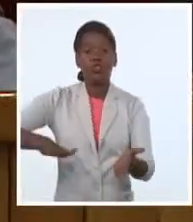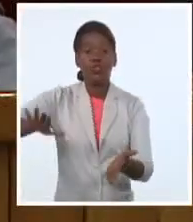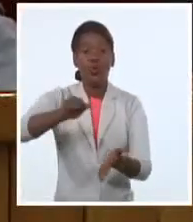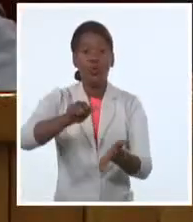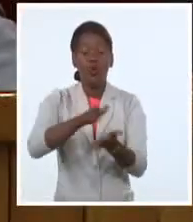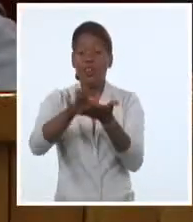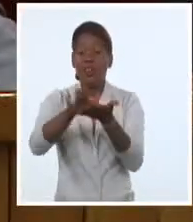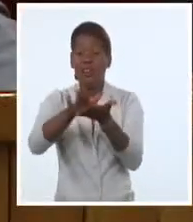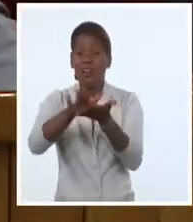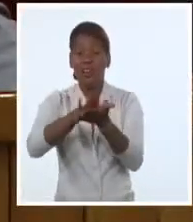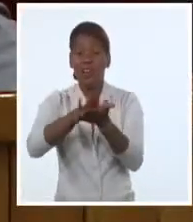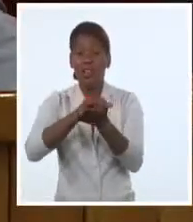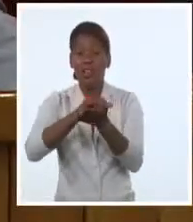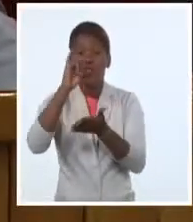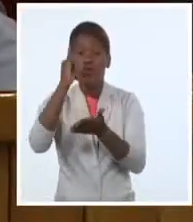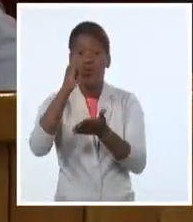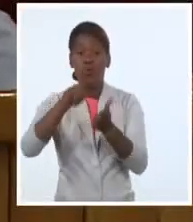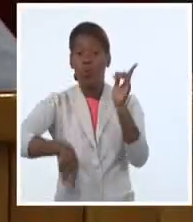a aguarnos la fiesta.